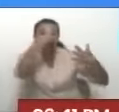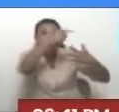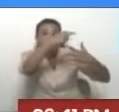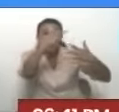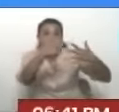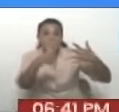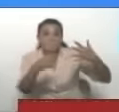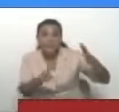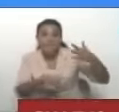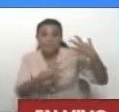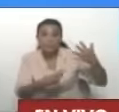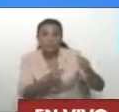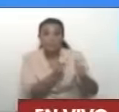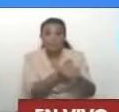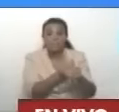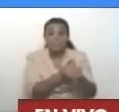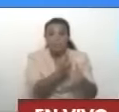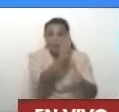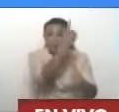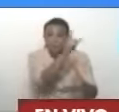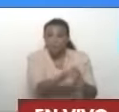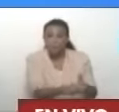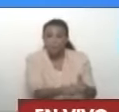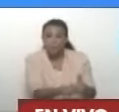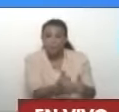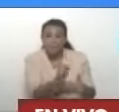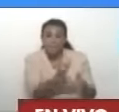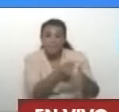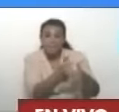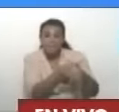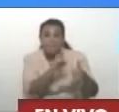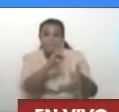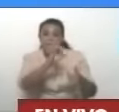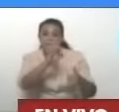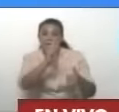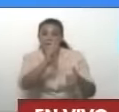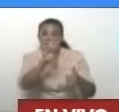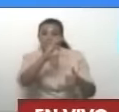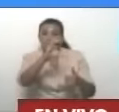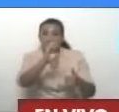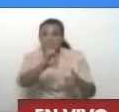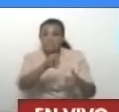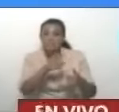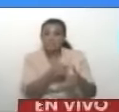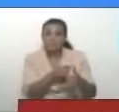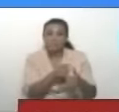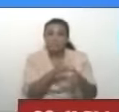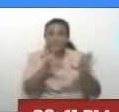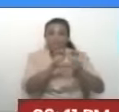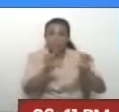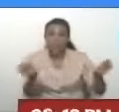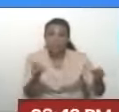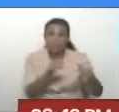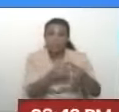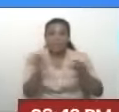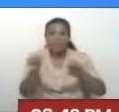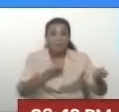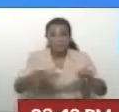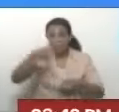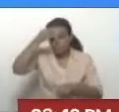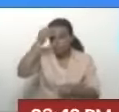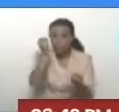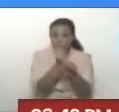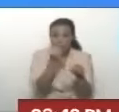este equipo. La primera de todas, en el primer vértice, debamos aprender de educación, preparación para